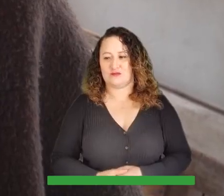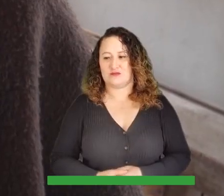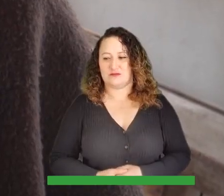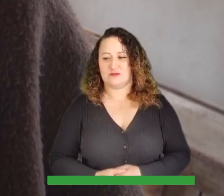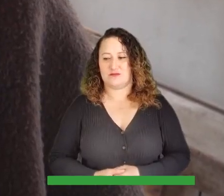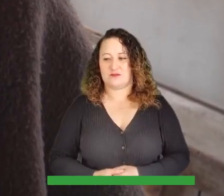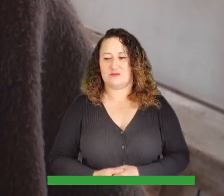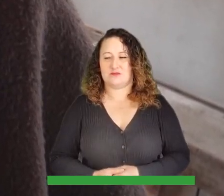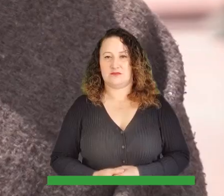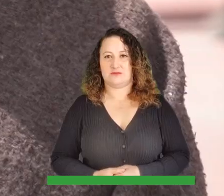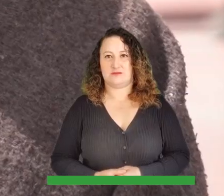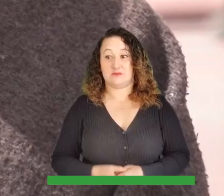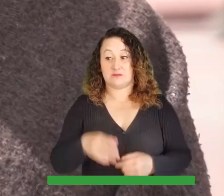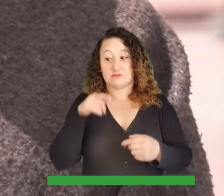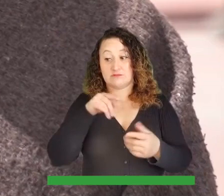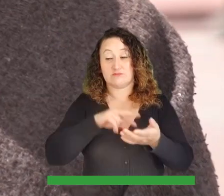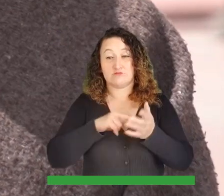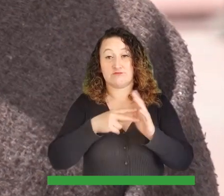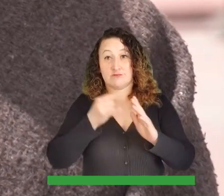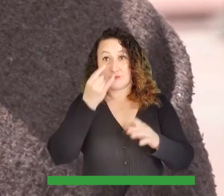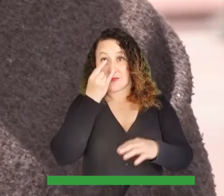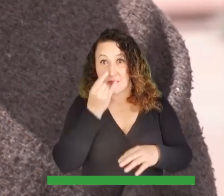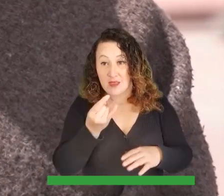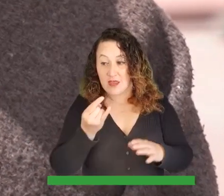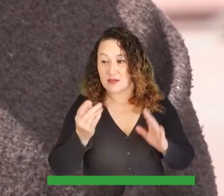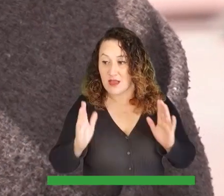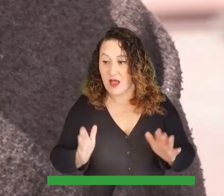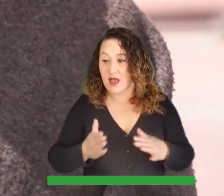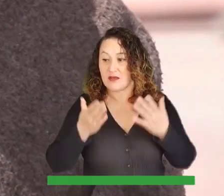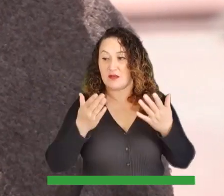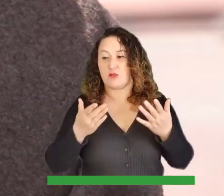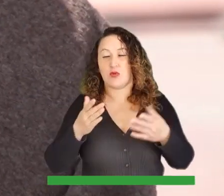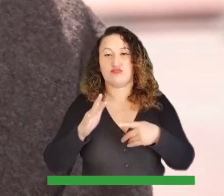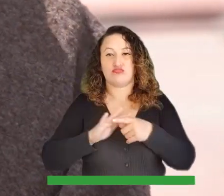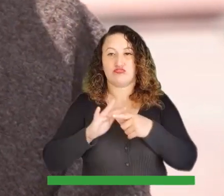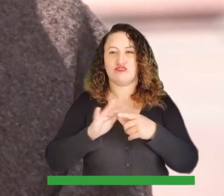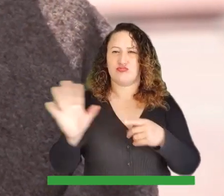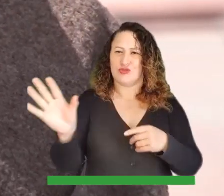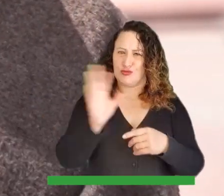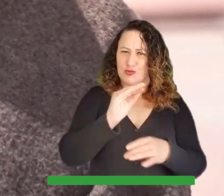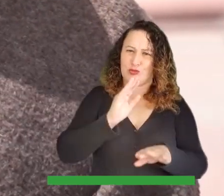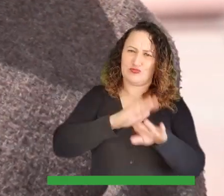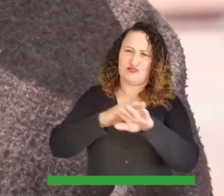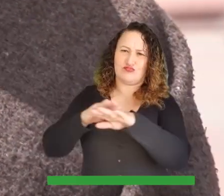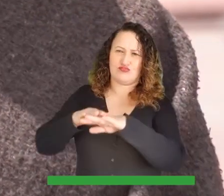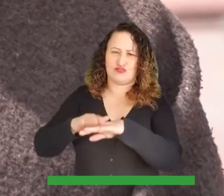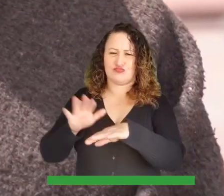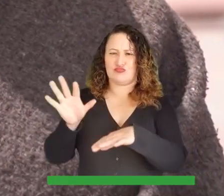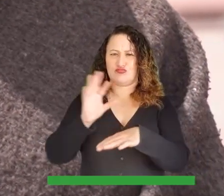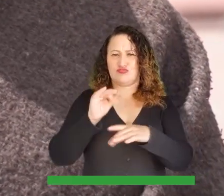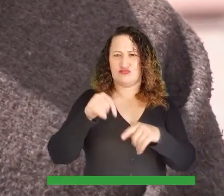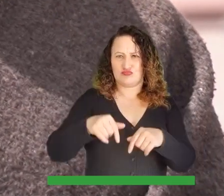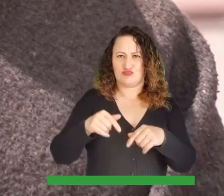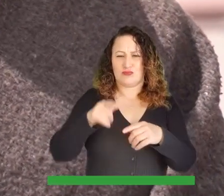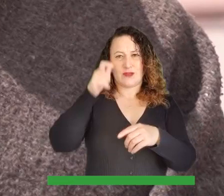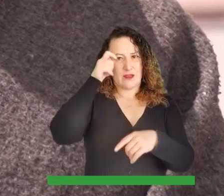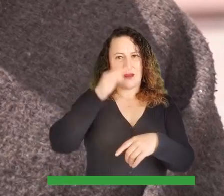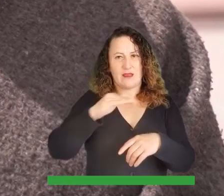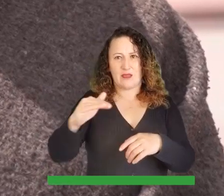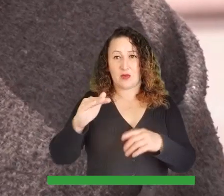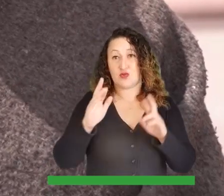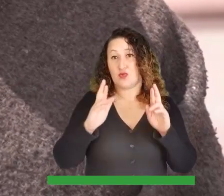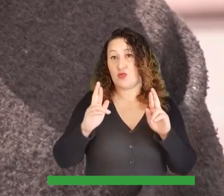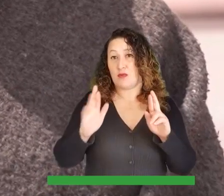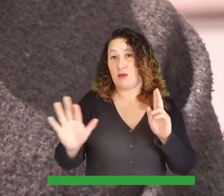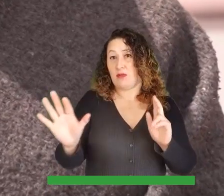Esto es simplemente ponerle interés, ánimo y a la práctica, y los invito a todos mis compañeros ganaderos de aquí de la zona